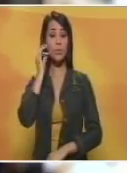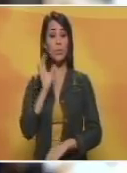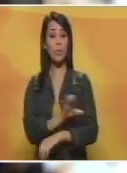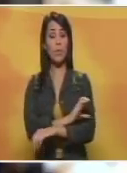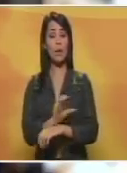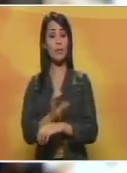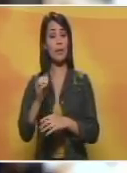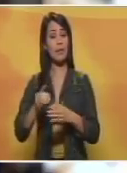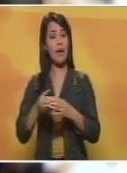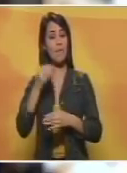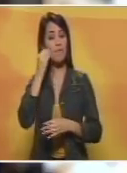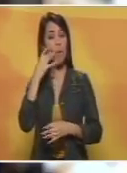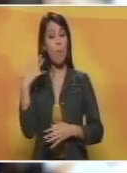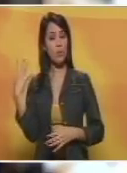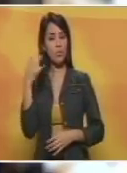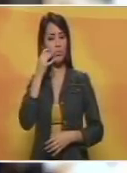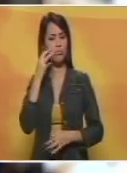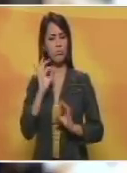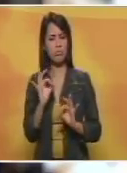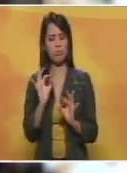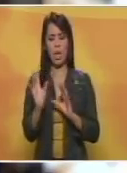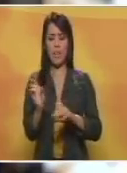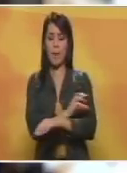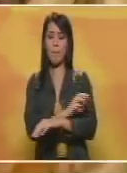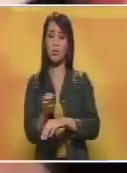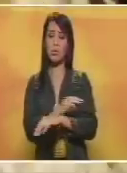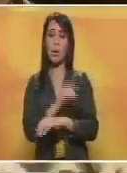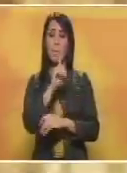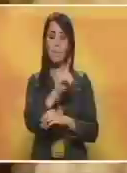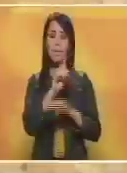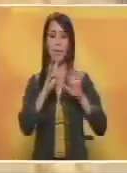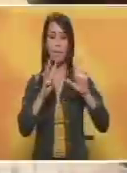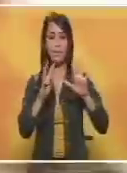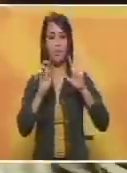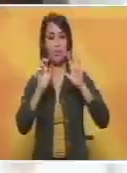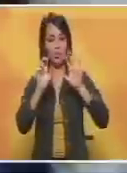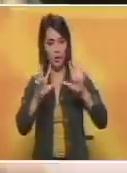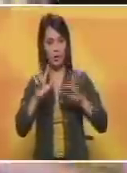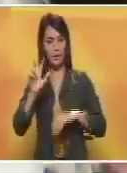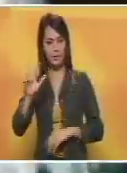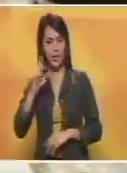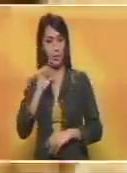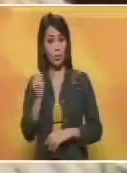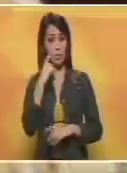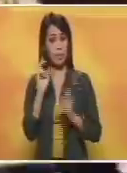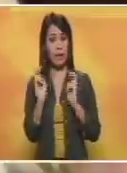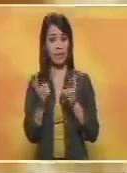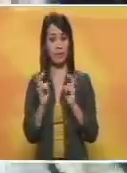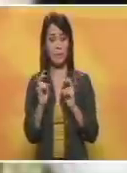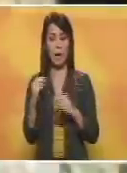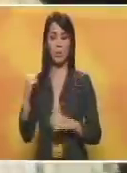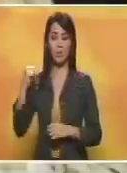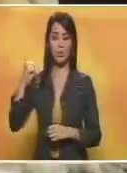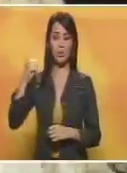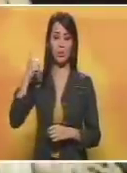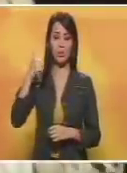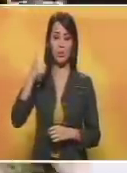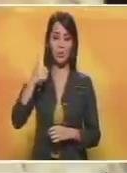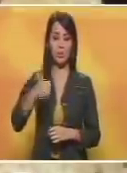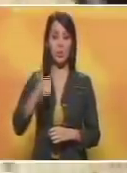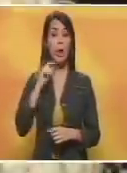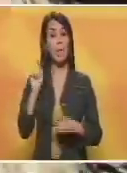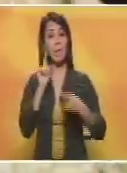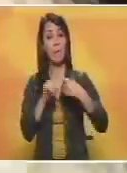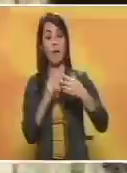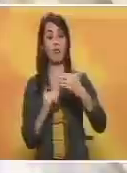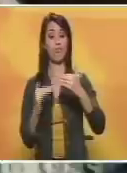estrellas más prolíficas del mundo de la música desde 1983 cuando lanzó su primer disco hasta la actualidad que se mantiene en los primeros lugares